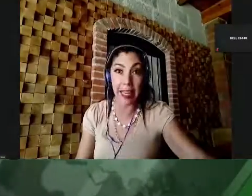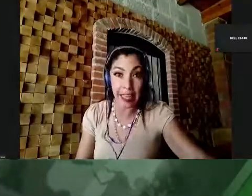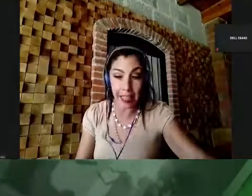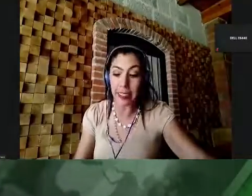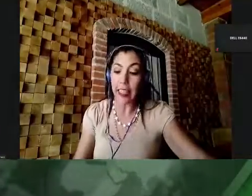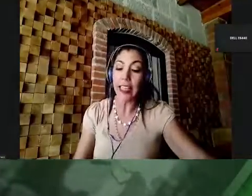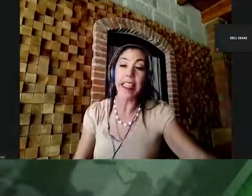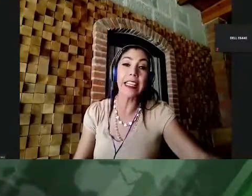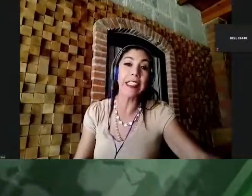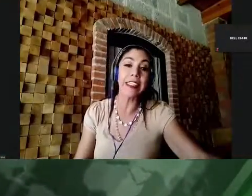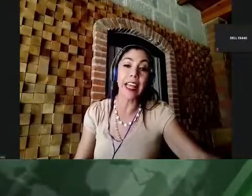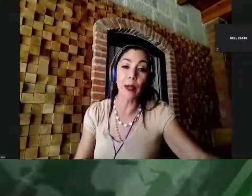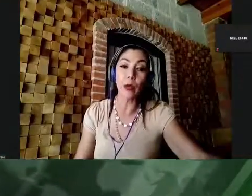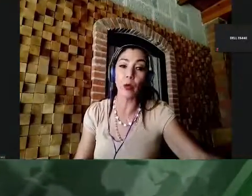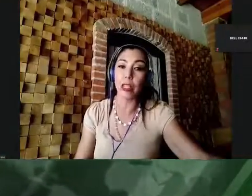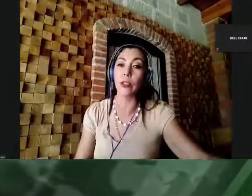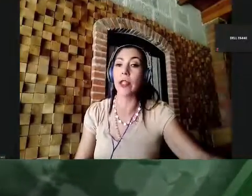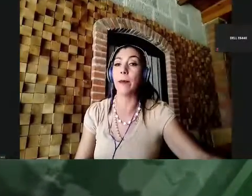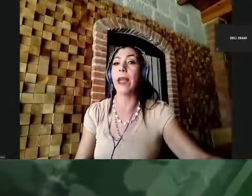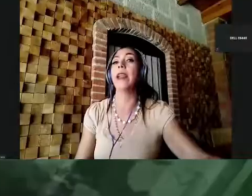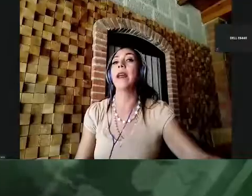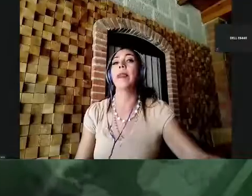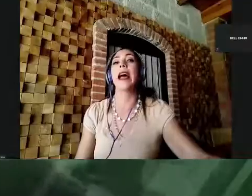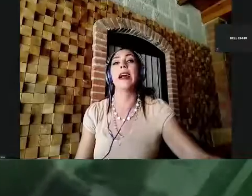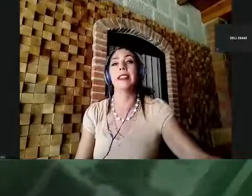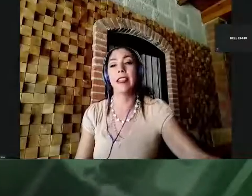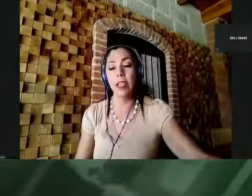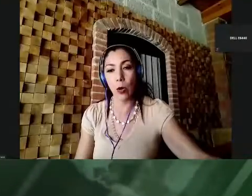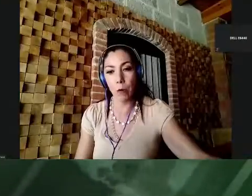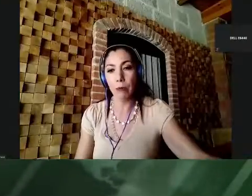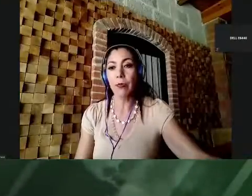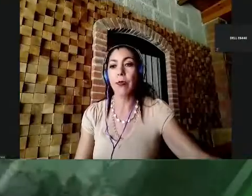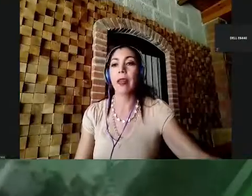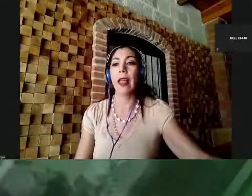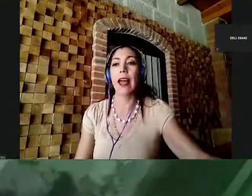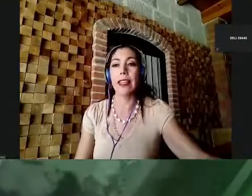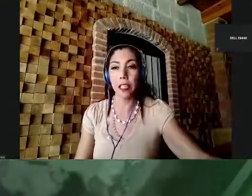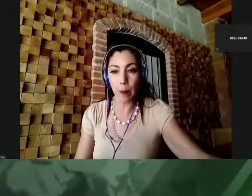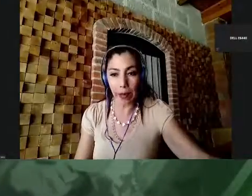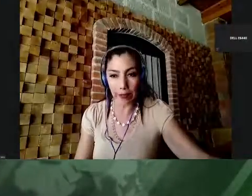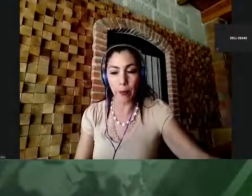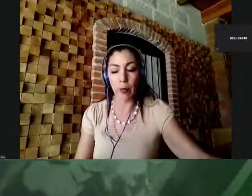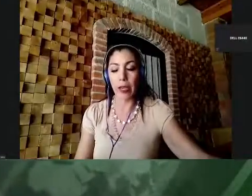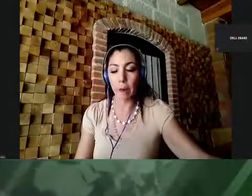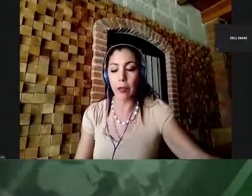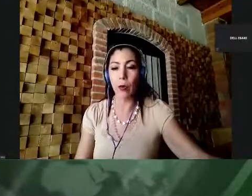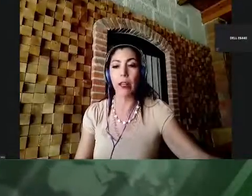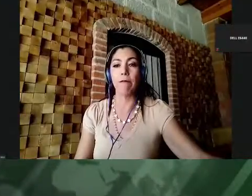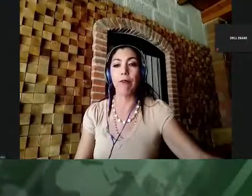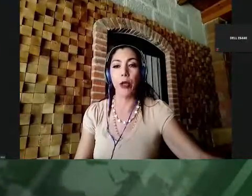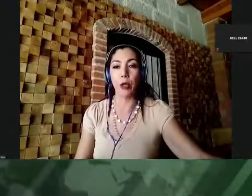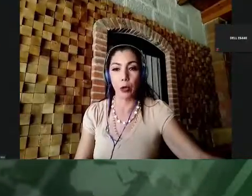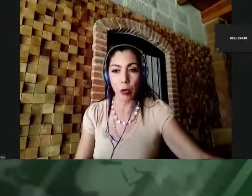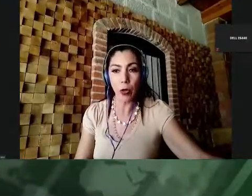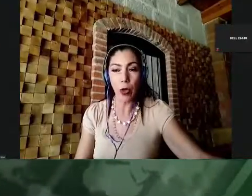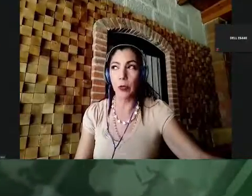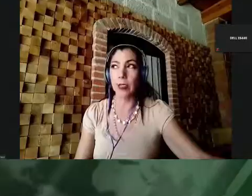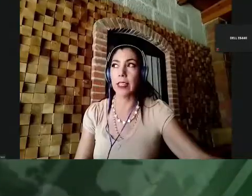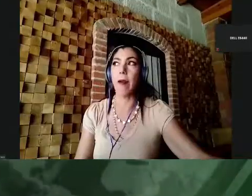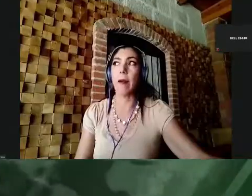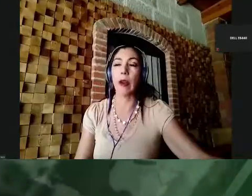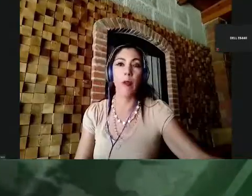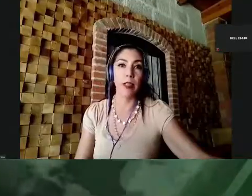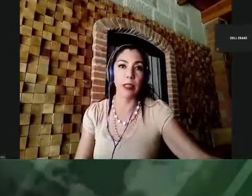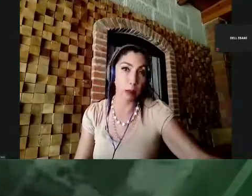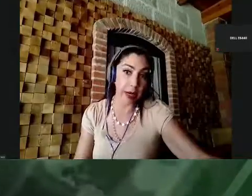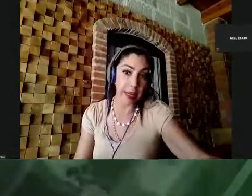nuestras leyes, y si Estados Unidos también accedió a este operativo de Rápido y Furioso, pues